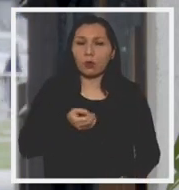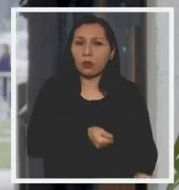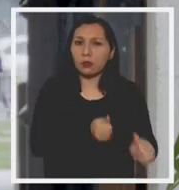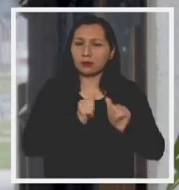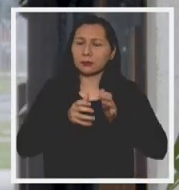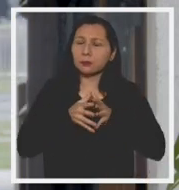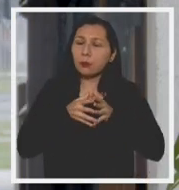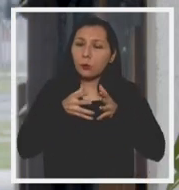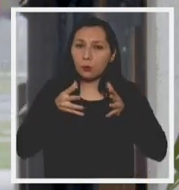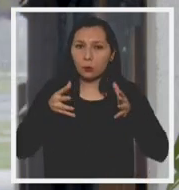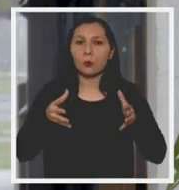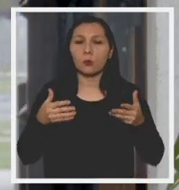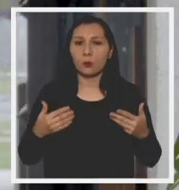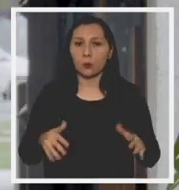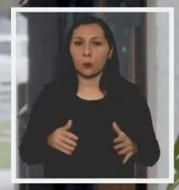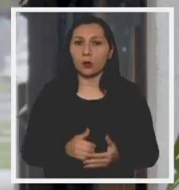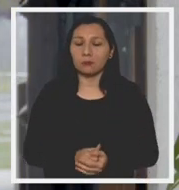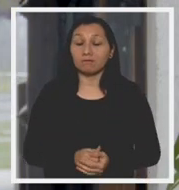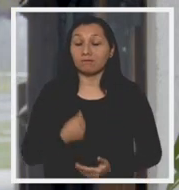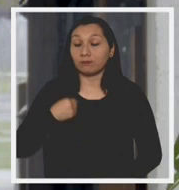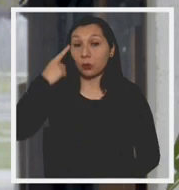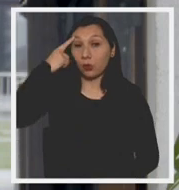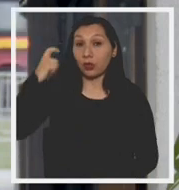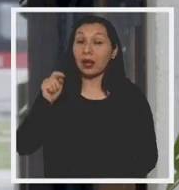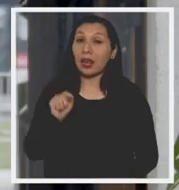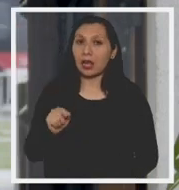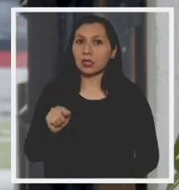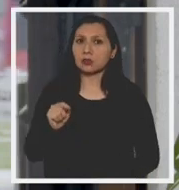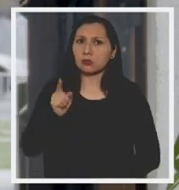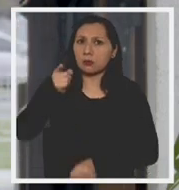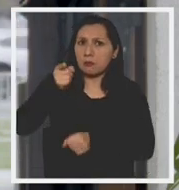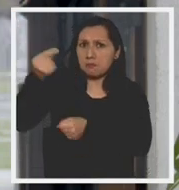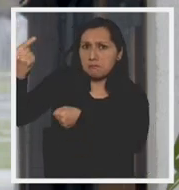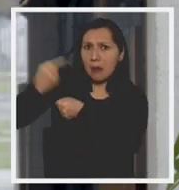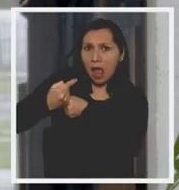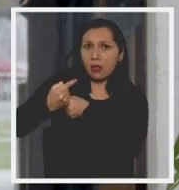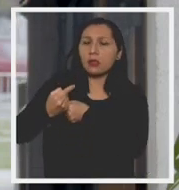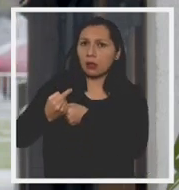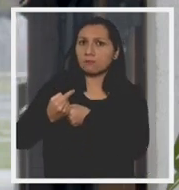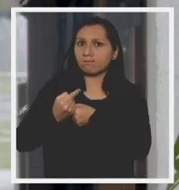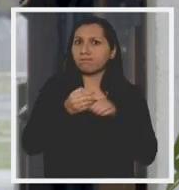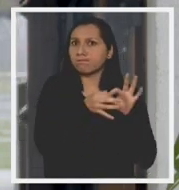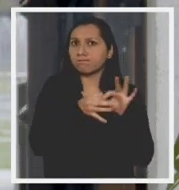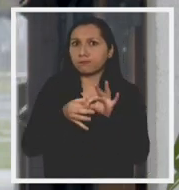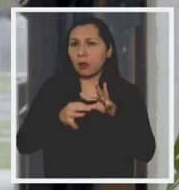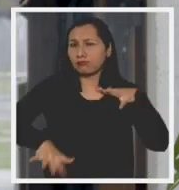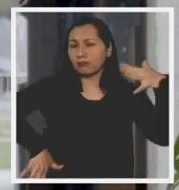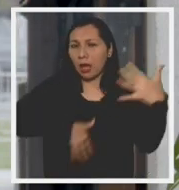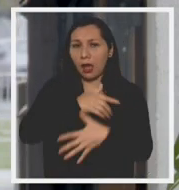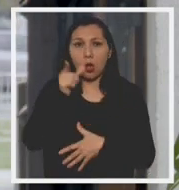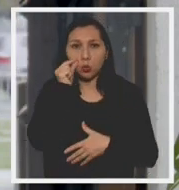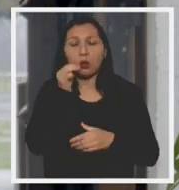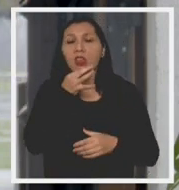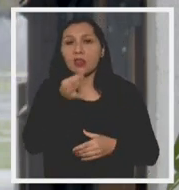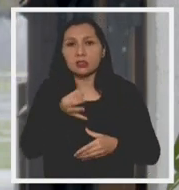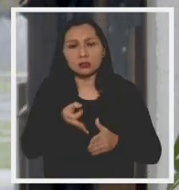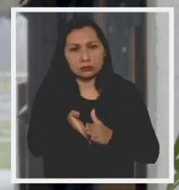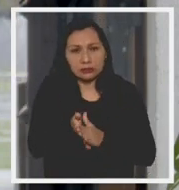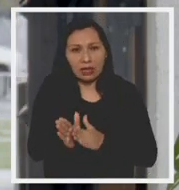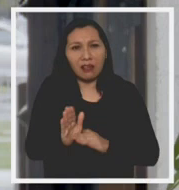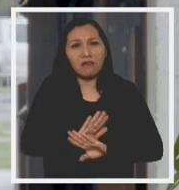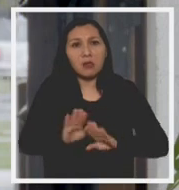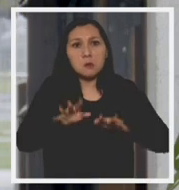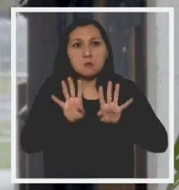desafío tremendo. Yo creo que esto es el mandato más elocuente del estallido social, salir justamente de